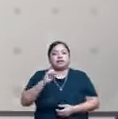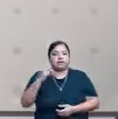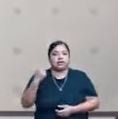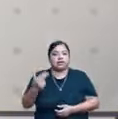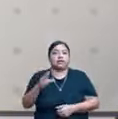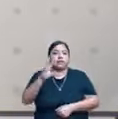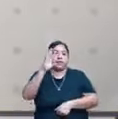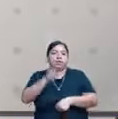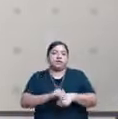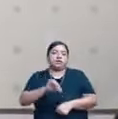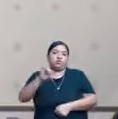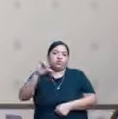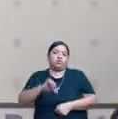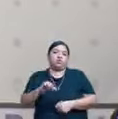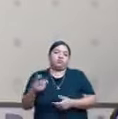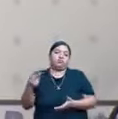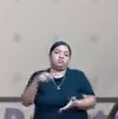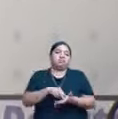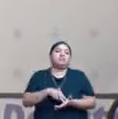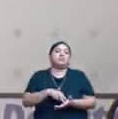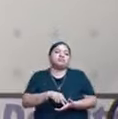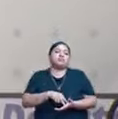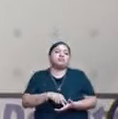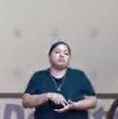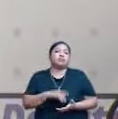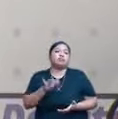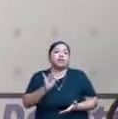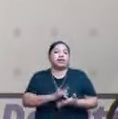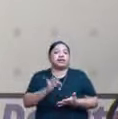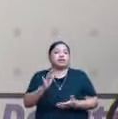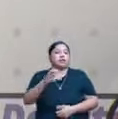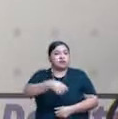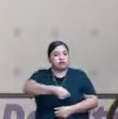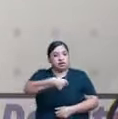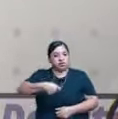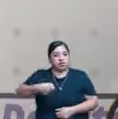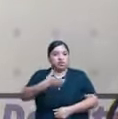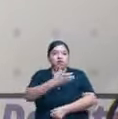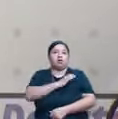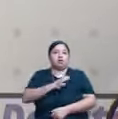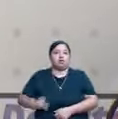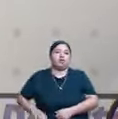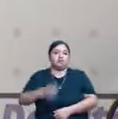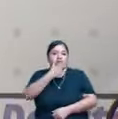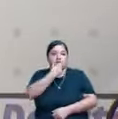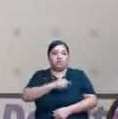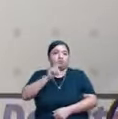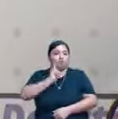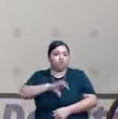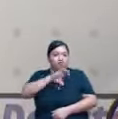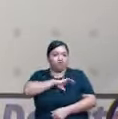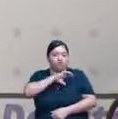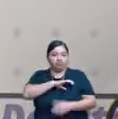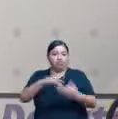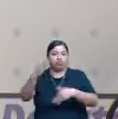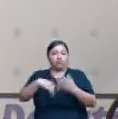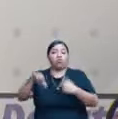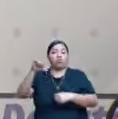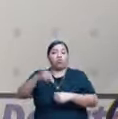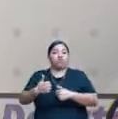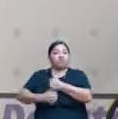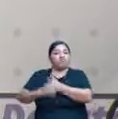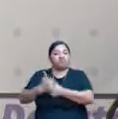este espacio. Saludo con mucho aprecio a las candidatas y candidatos que hoy contendemos por Mixquiahuala de Juárez